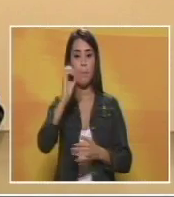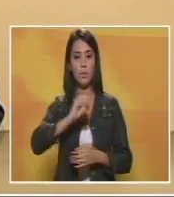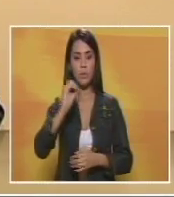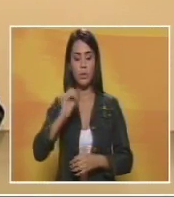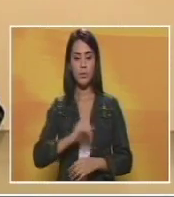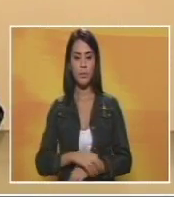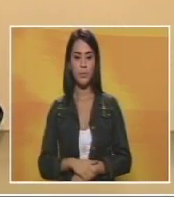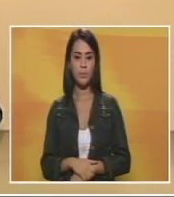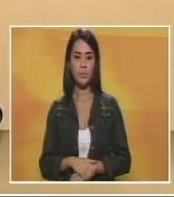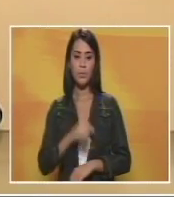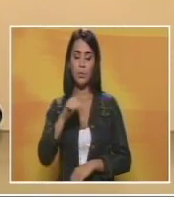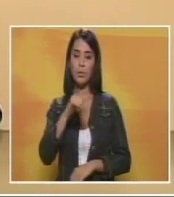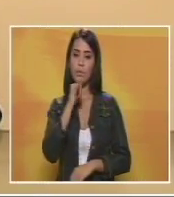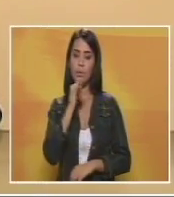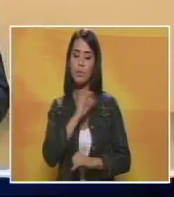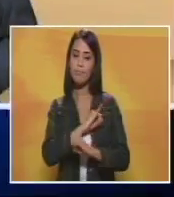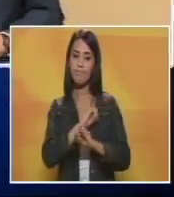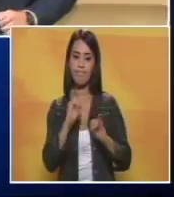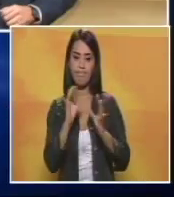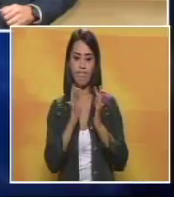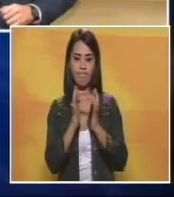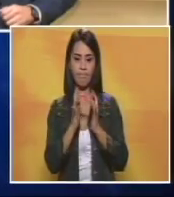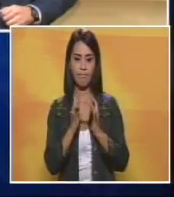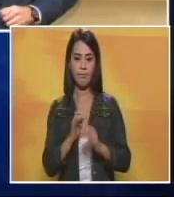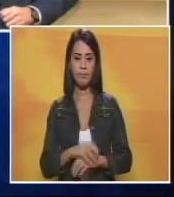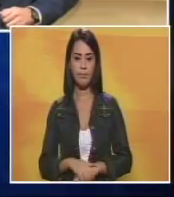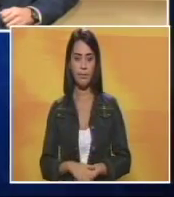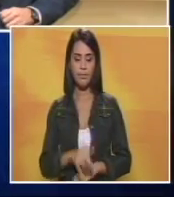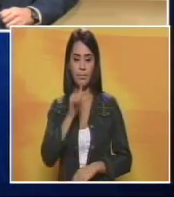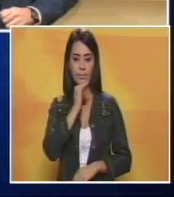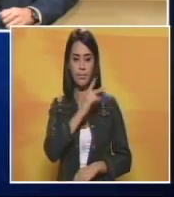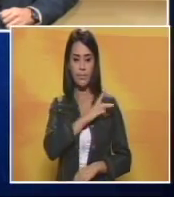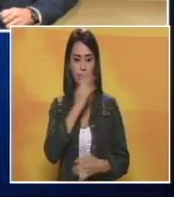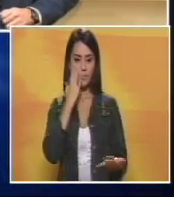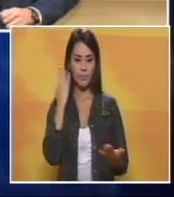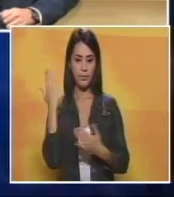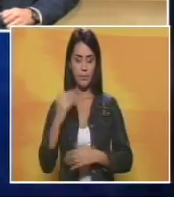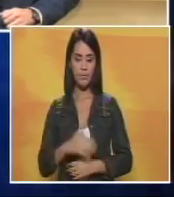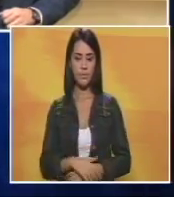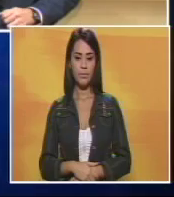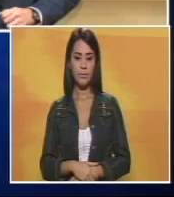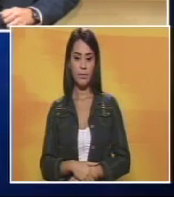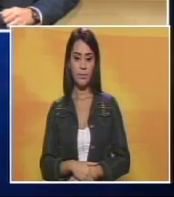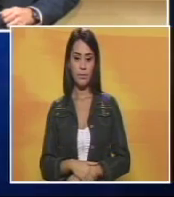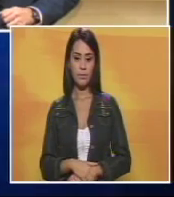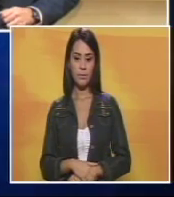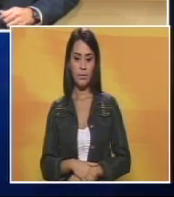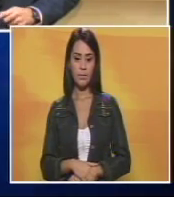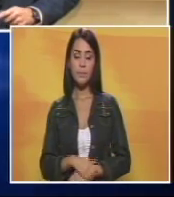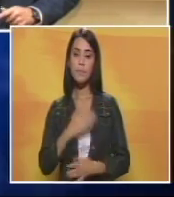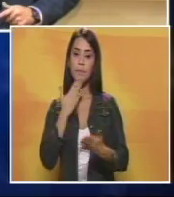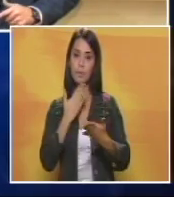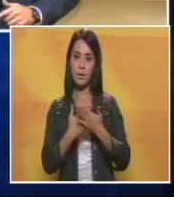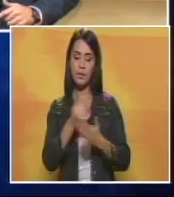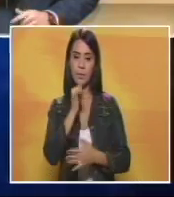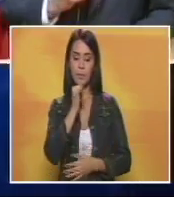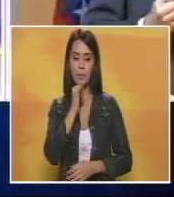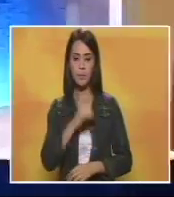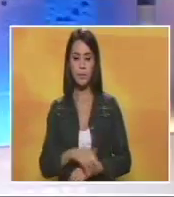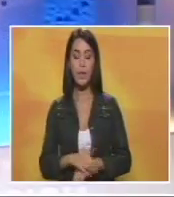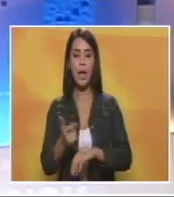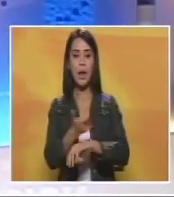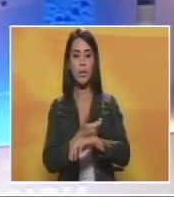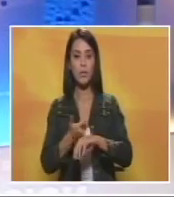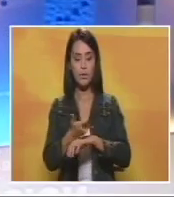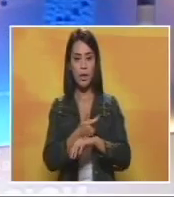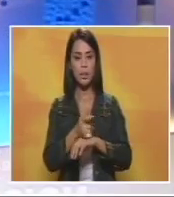Nosotros con esta información finalizamos este contacto. Sigan con más de la emisión meridiana de Noticiero Venevisión. Gracias, Manuel. El Gobierno